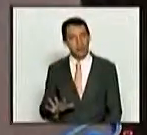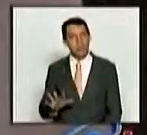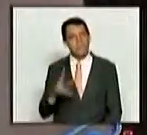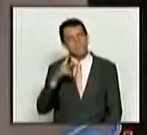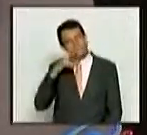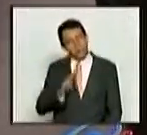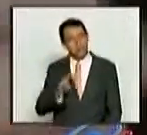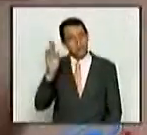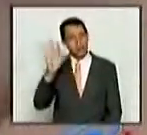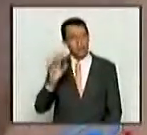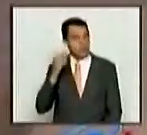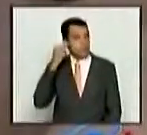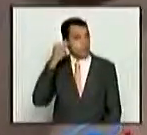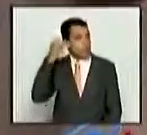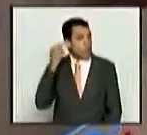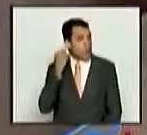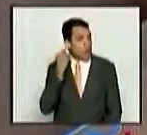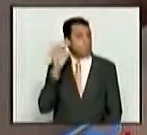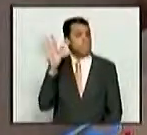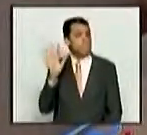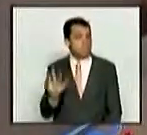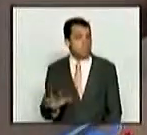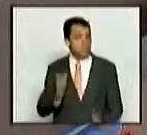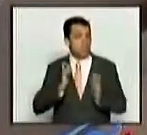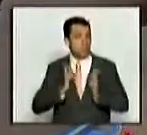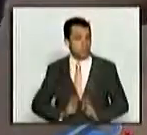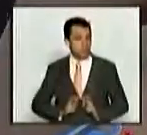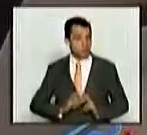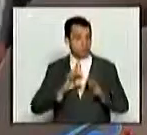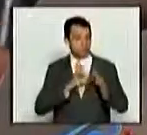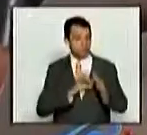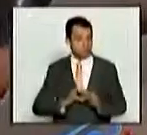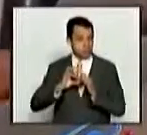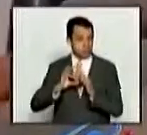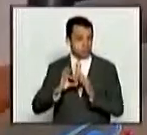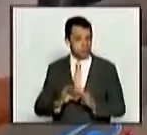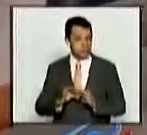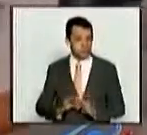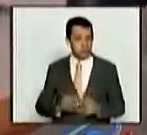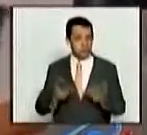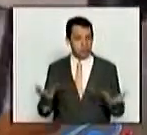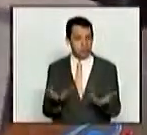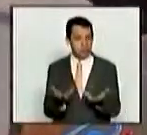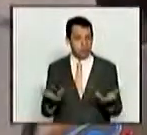Y tiene la médula espinal. Y